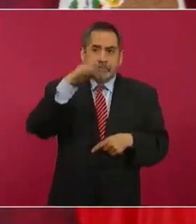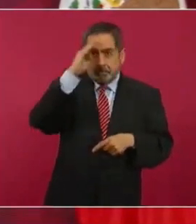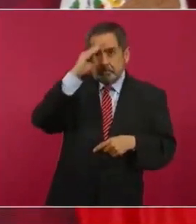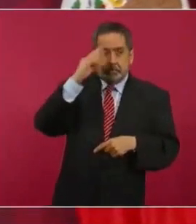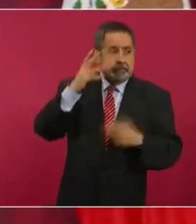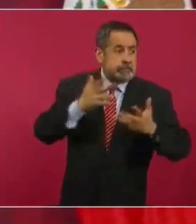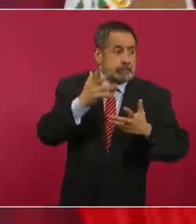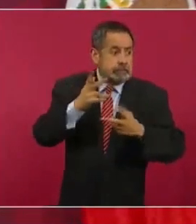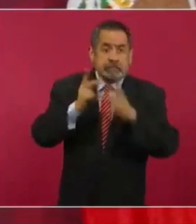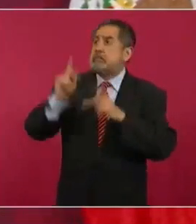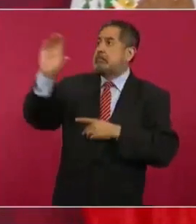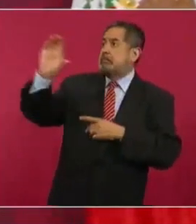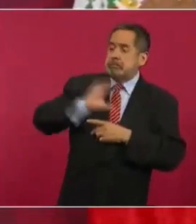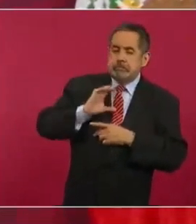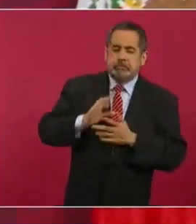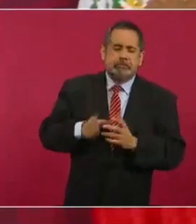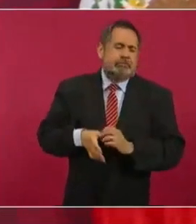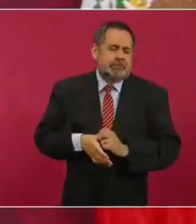una receta